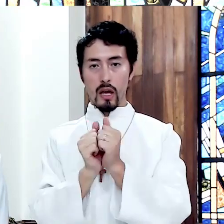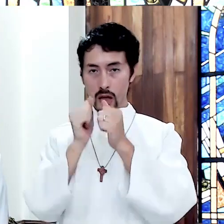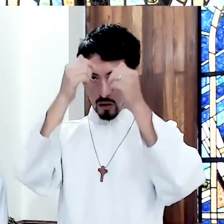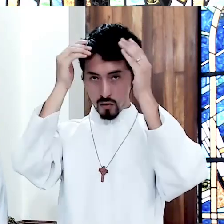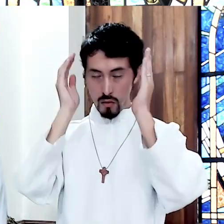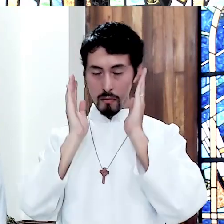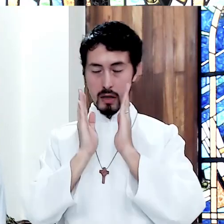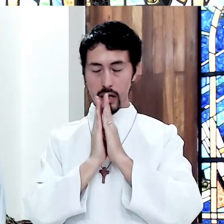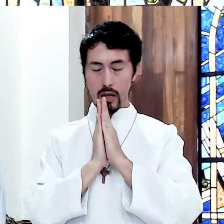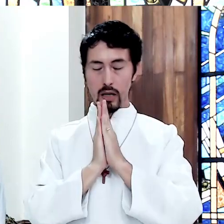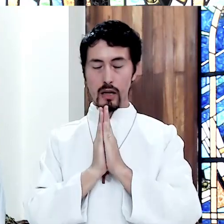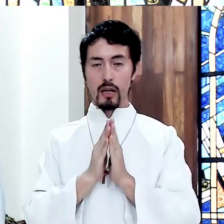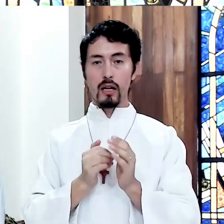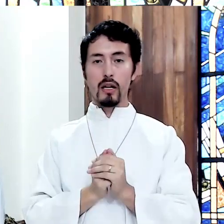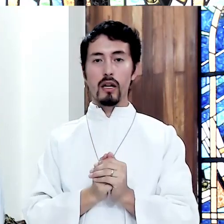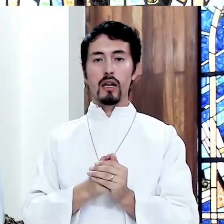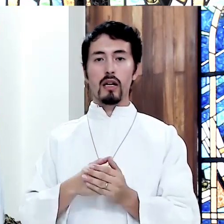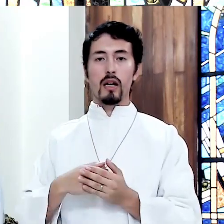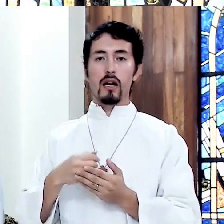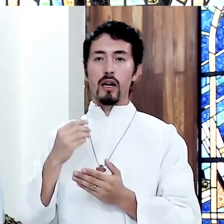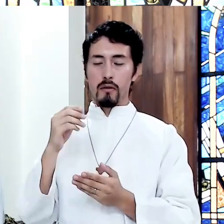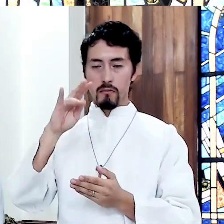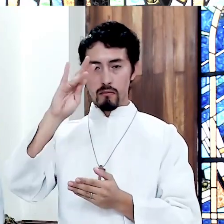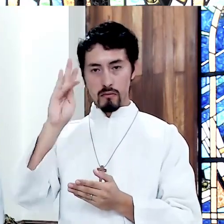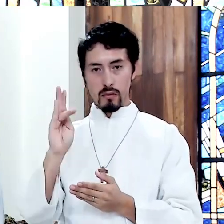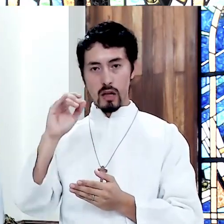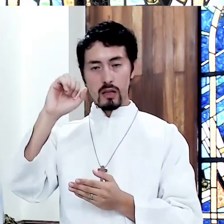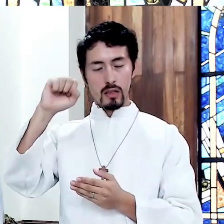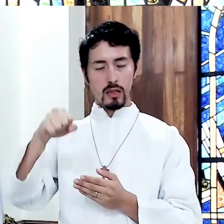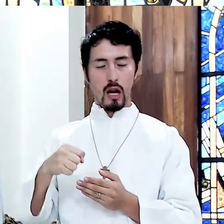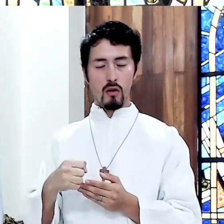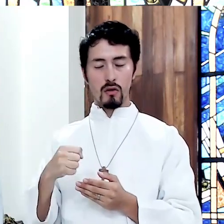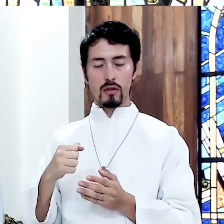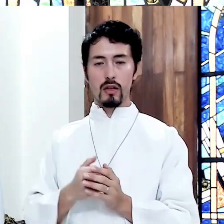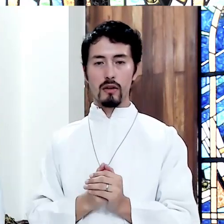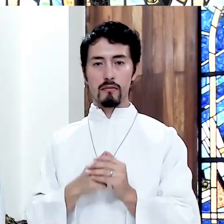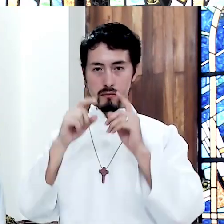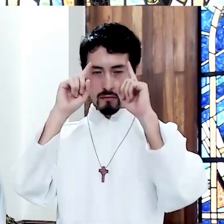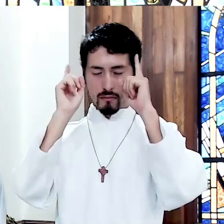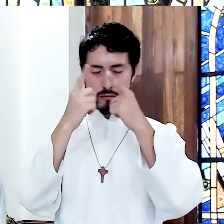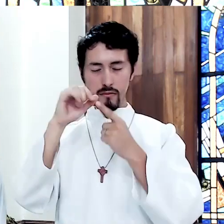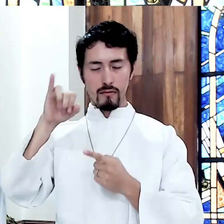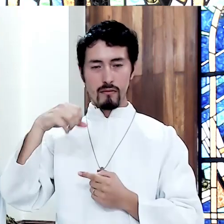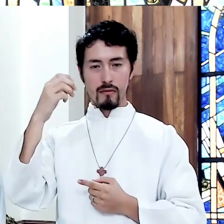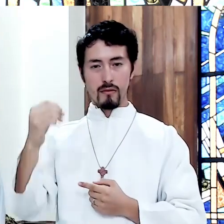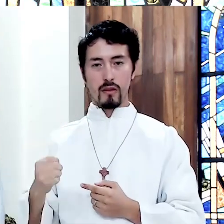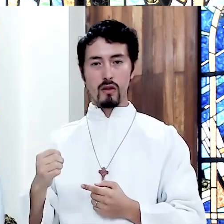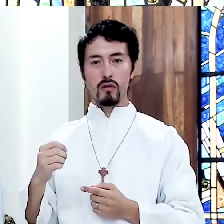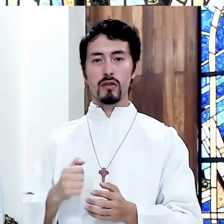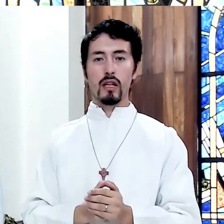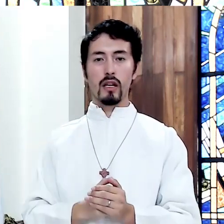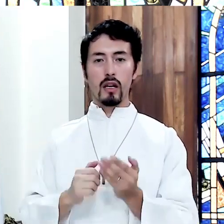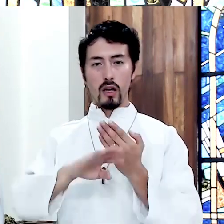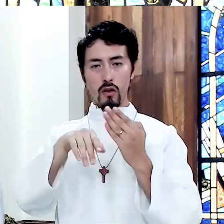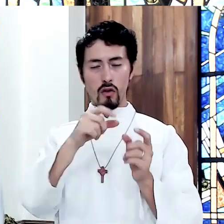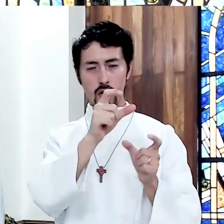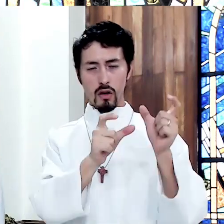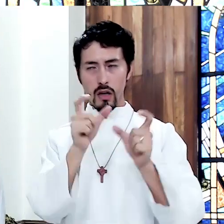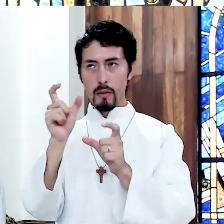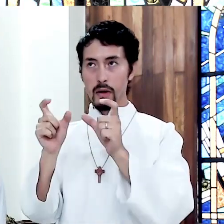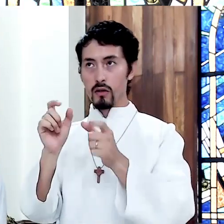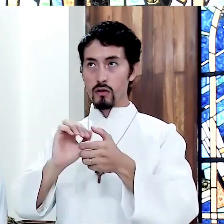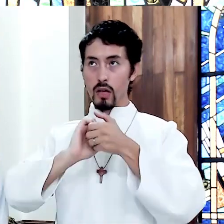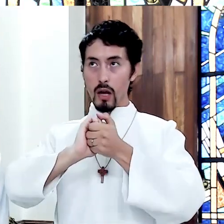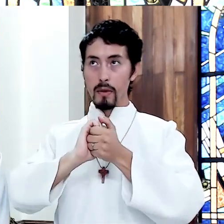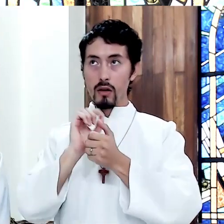Dios, su esposo San José, los apóstoles y cuantos vivieron en tu amistad a través de los tiempos, merezcamos por